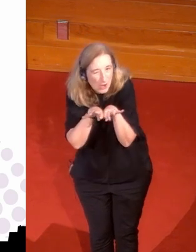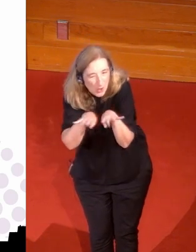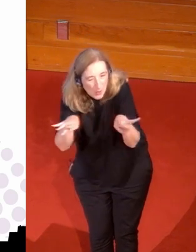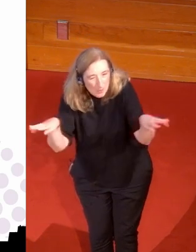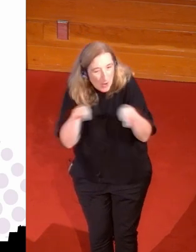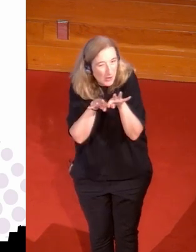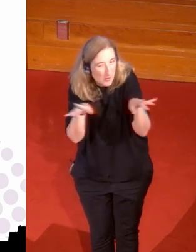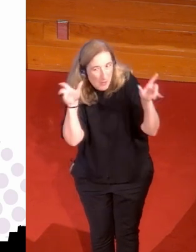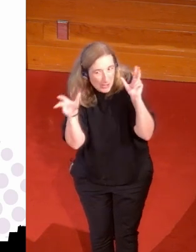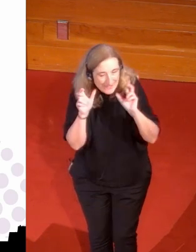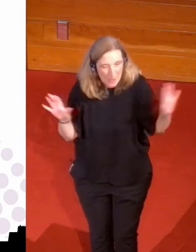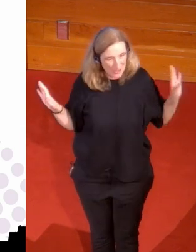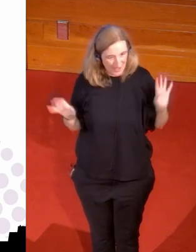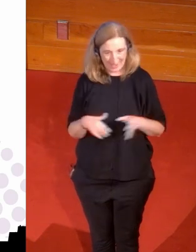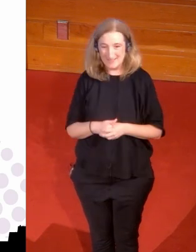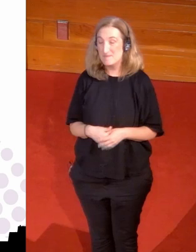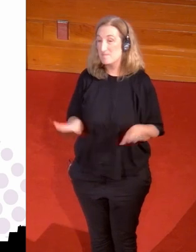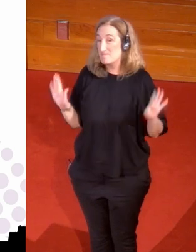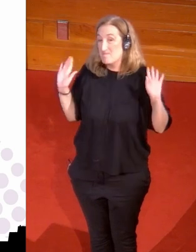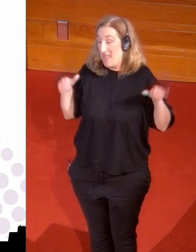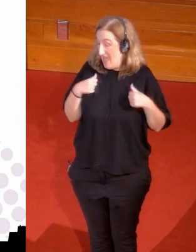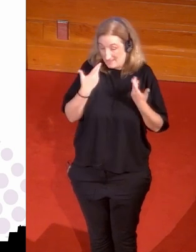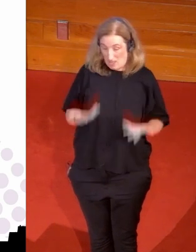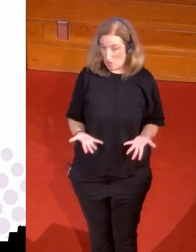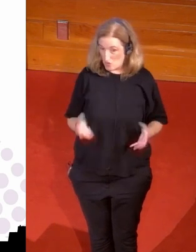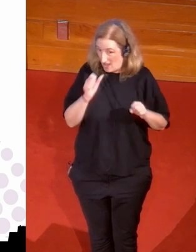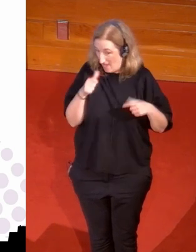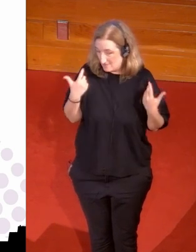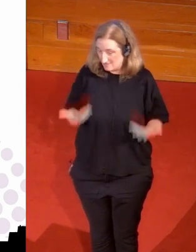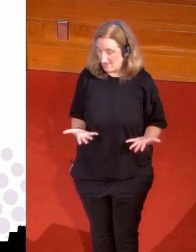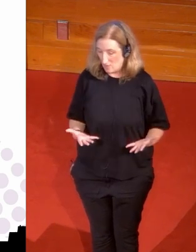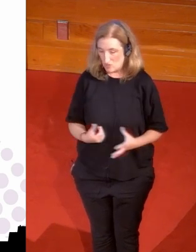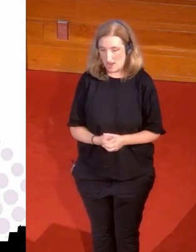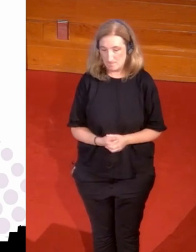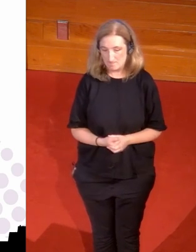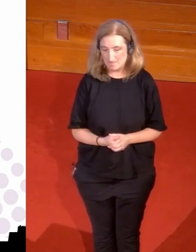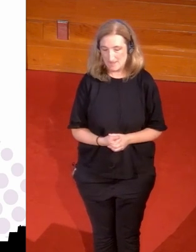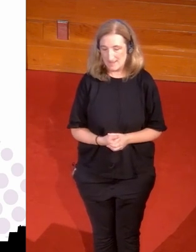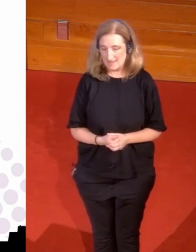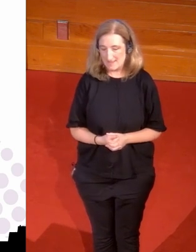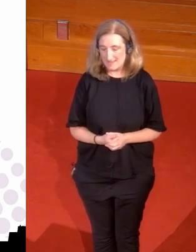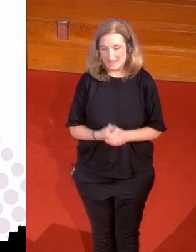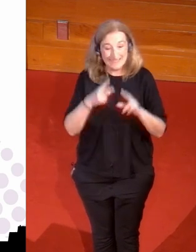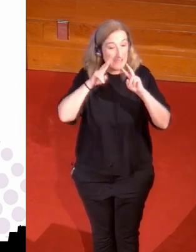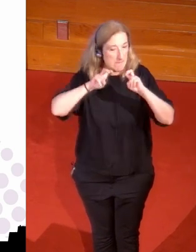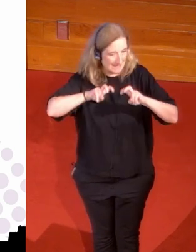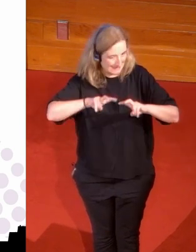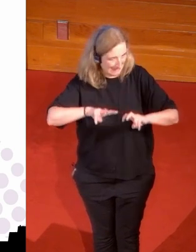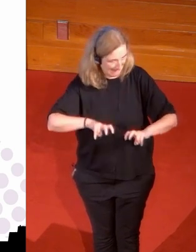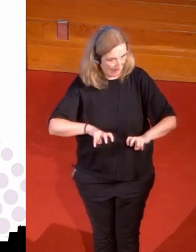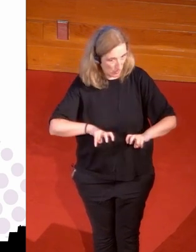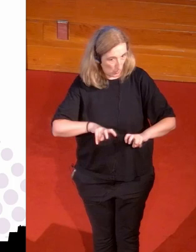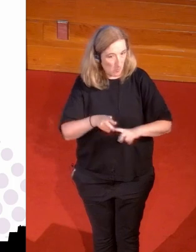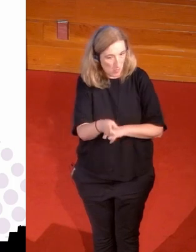allí no O sea hasta hasta ahora eso se considera y se investiga como